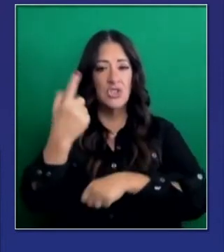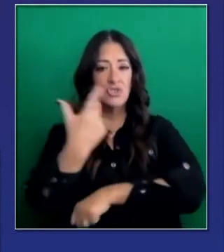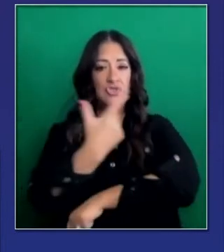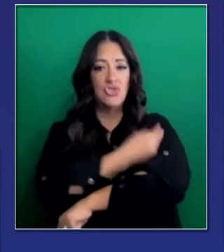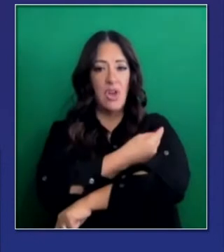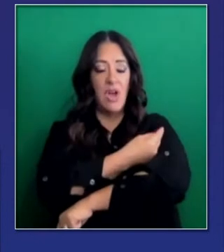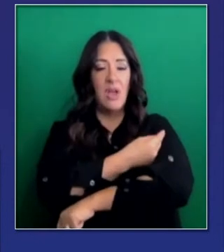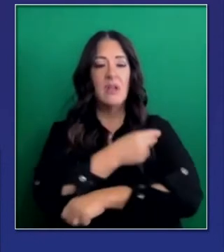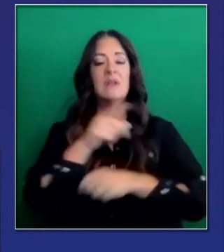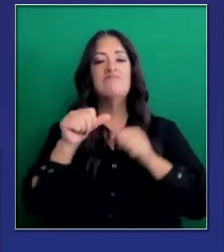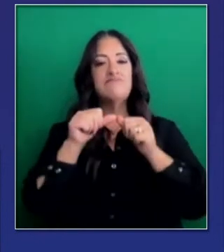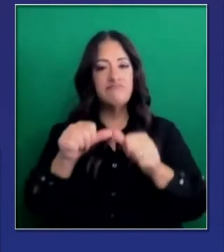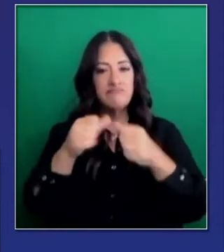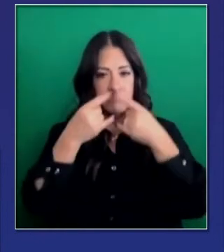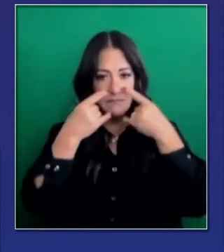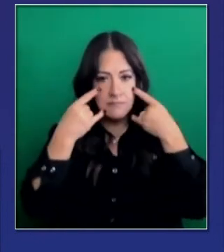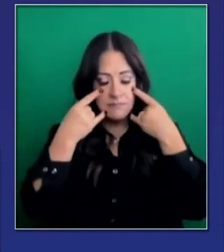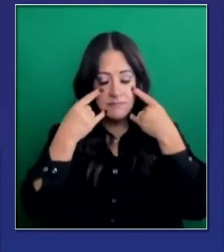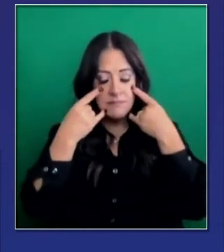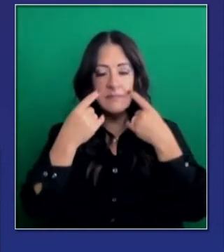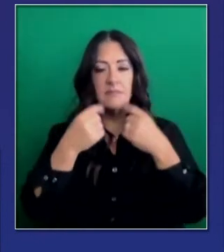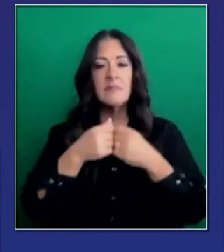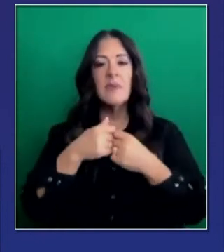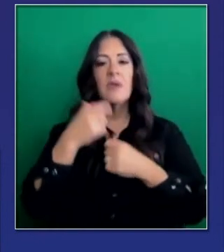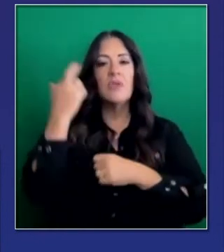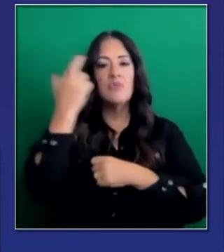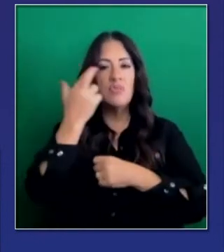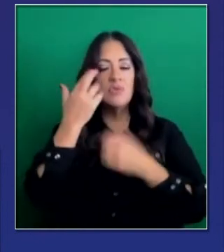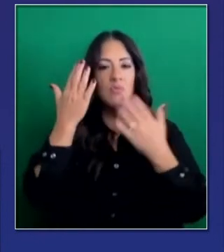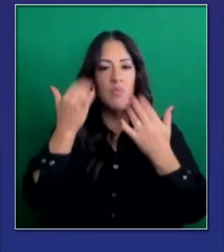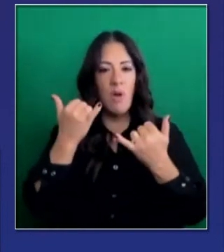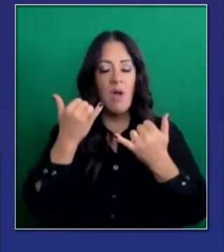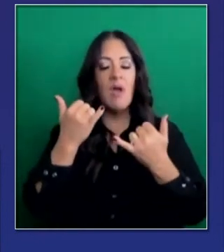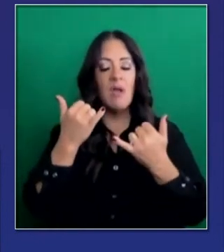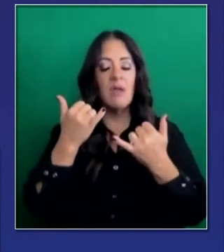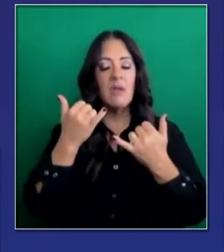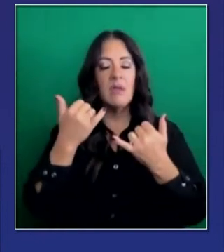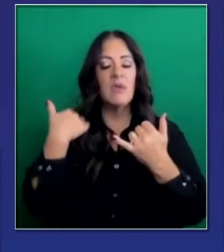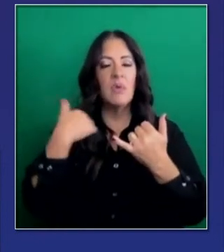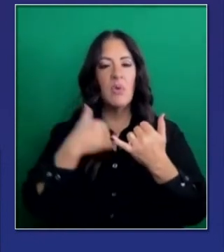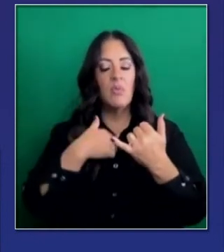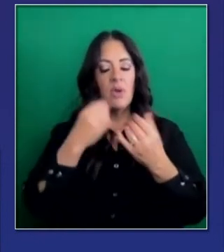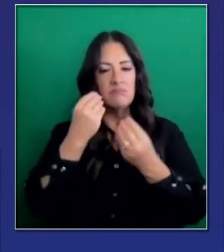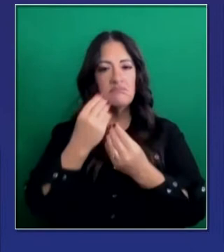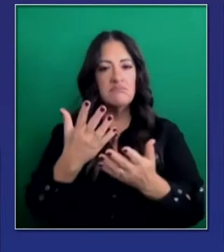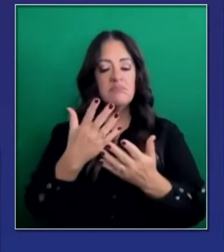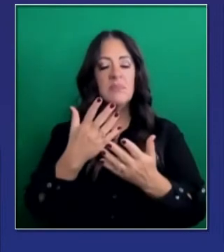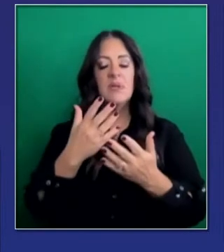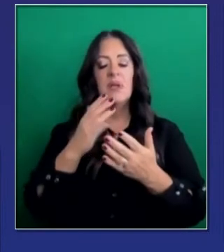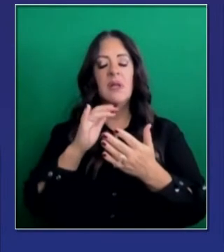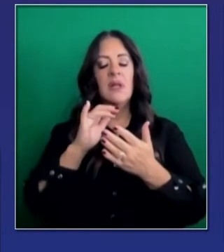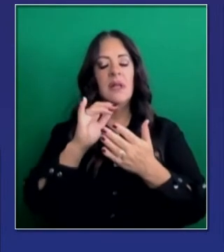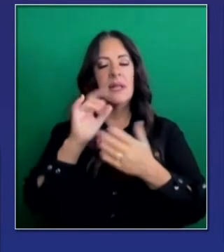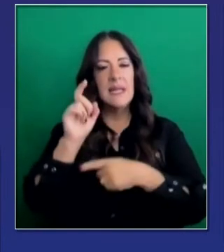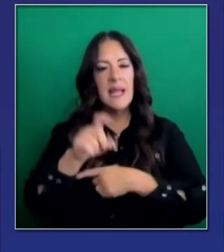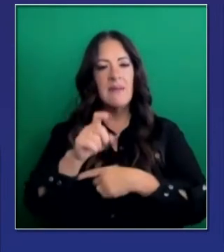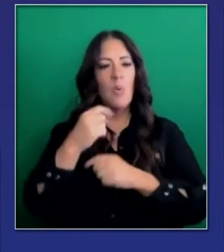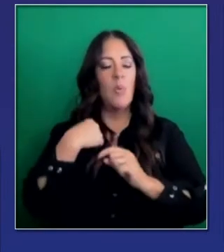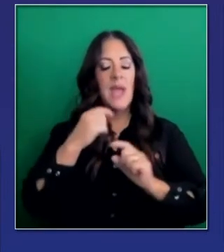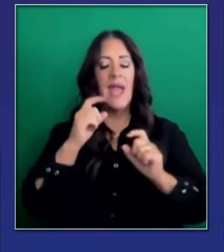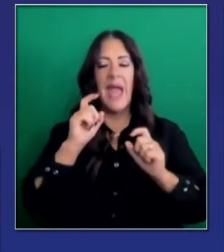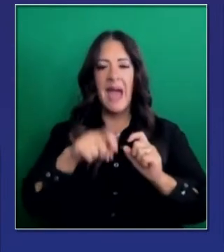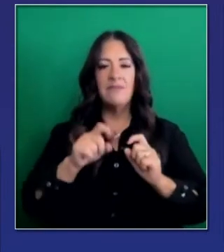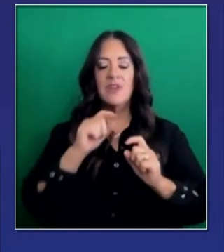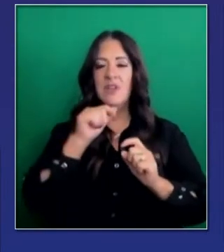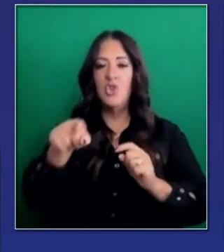y toda la base en la proposición de valor que le damos a esta campaña es que mucha gente donde